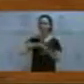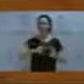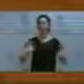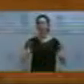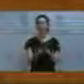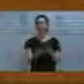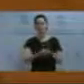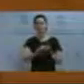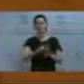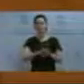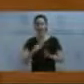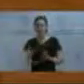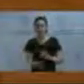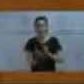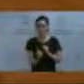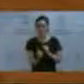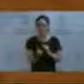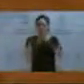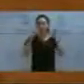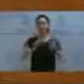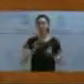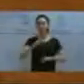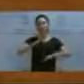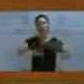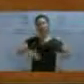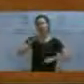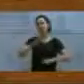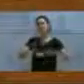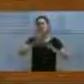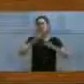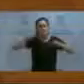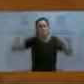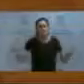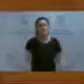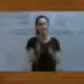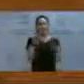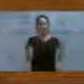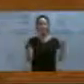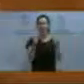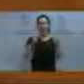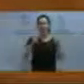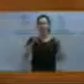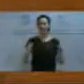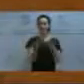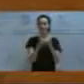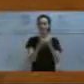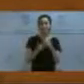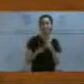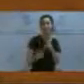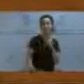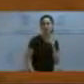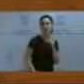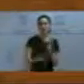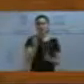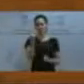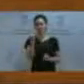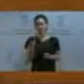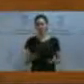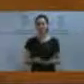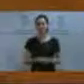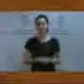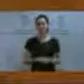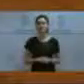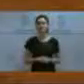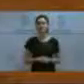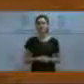que todos podamos construir a una Asturias mejor, más ambiciosa y con más futuro. Y